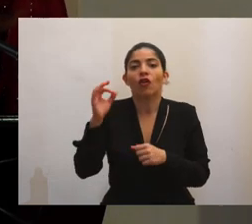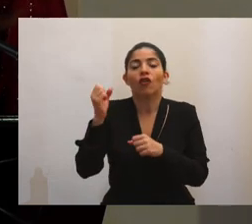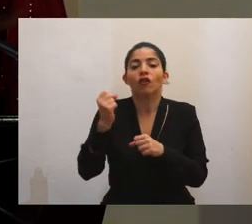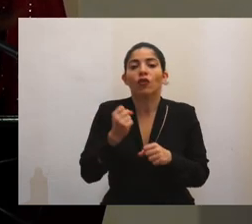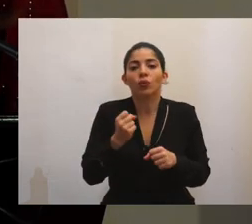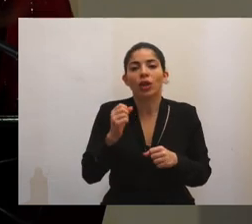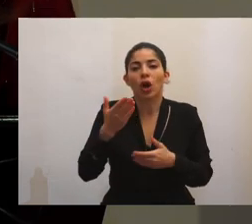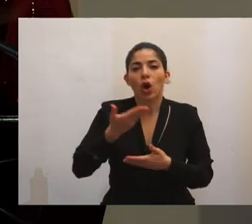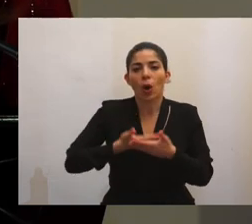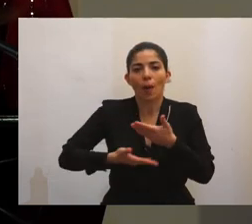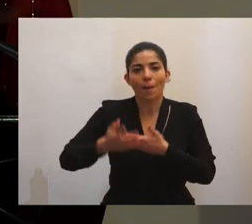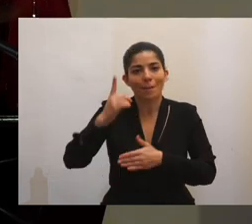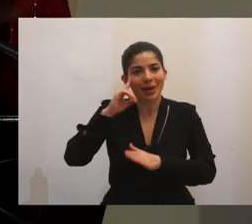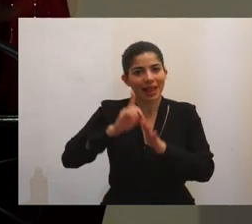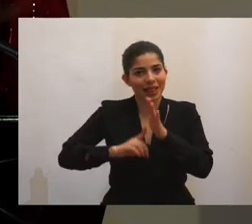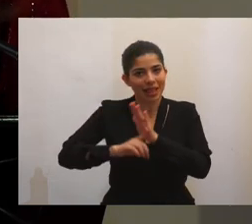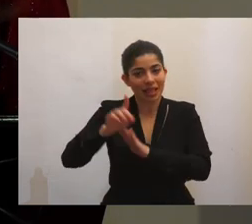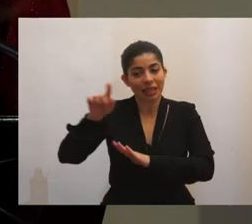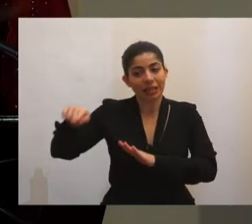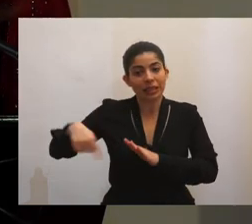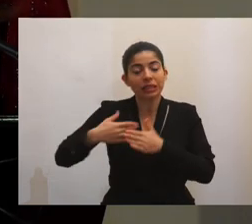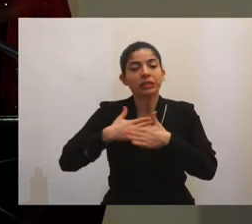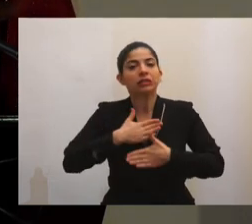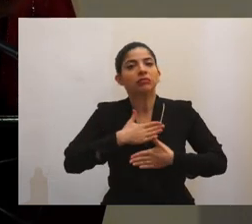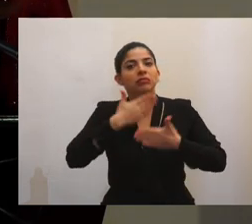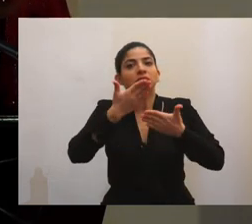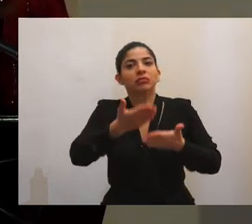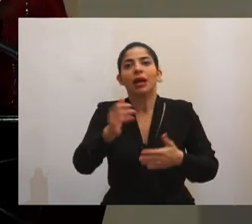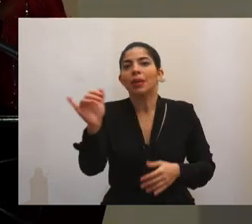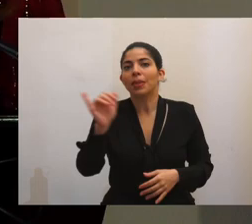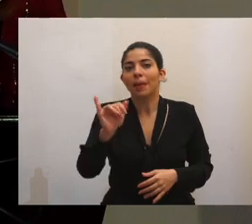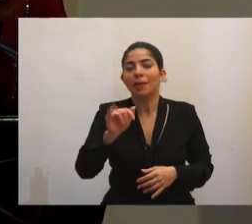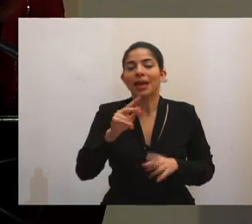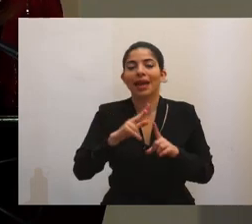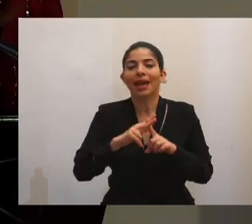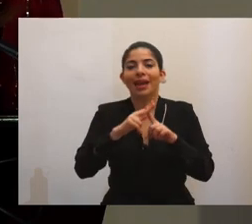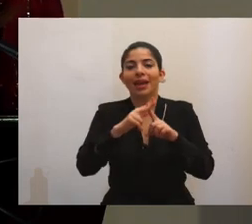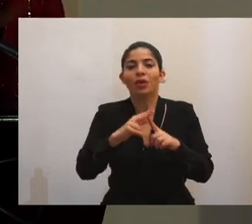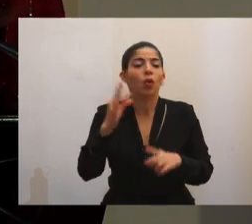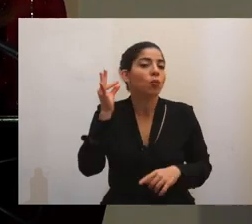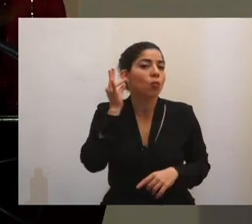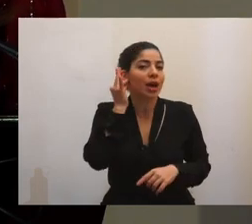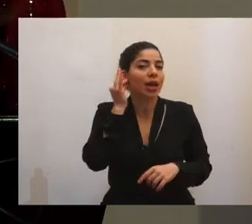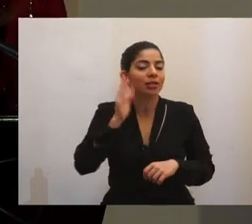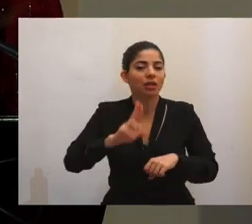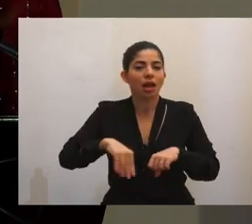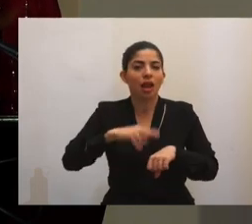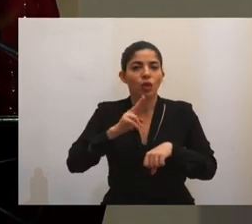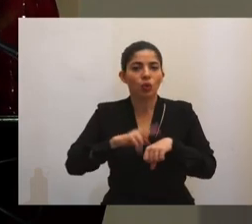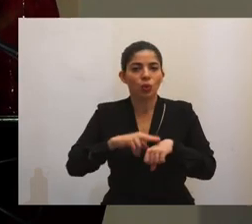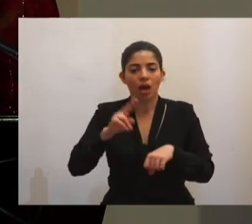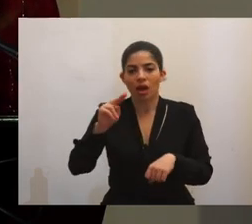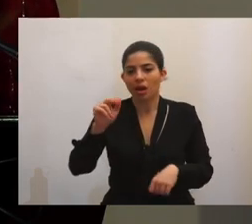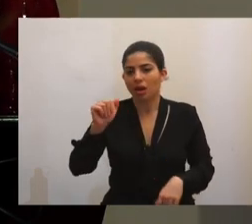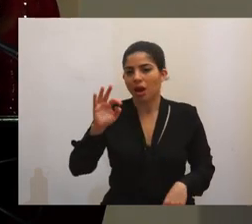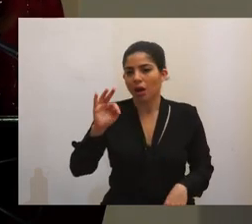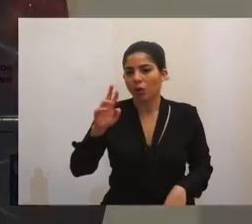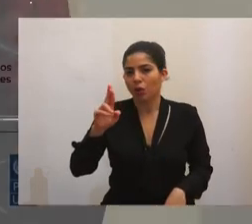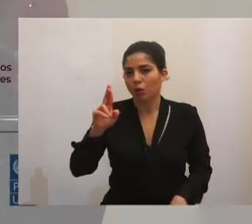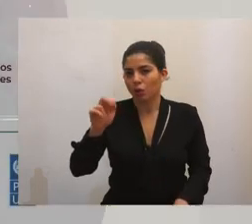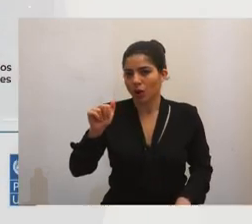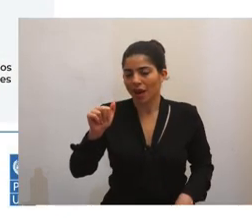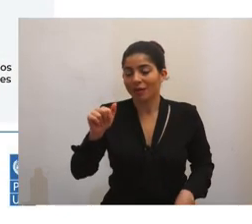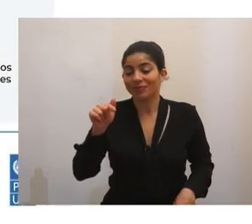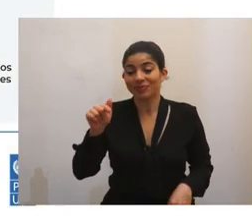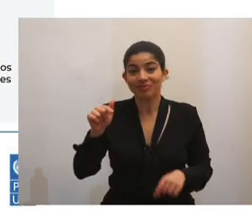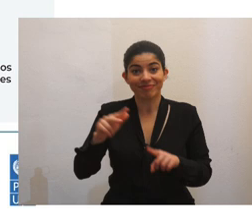para el Desarrollo, que pone a disposición también el crédito Mujeres Natura. Este crédito también